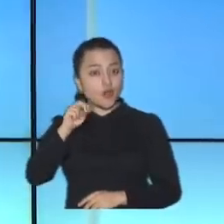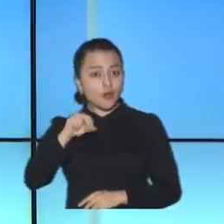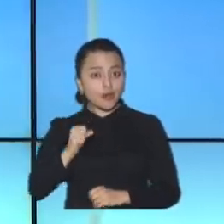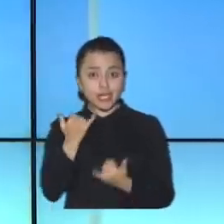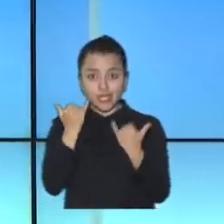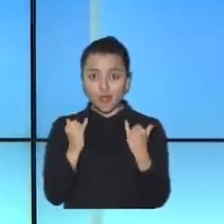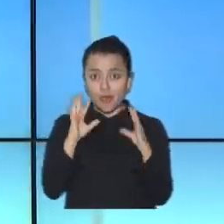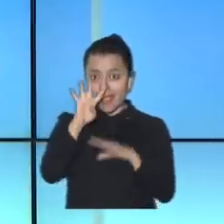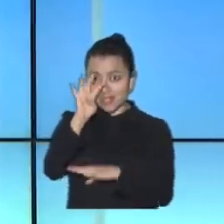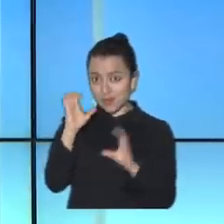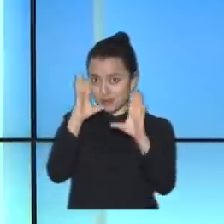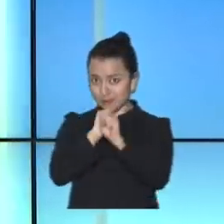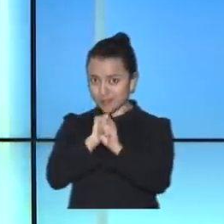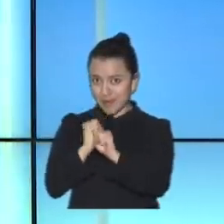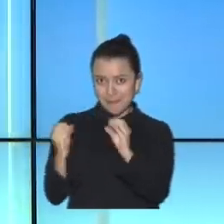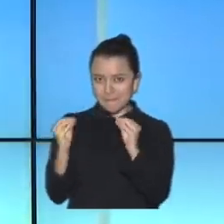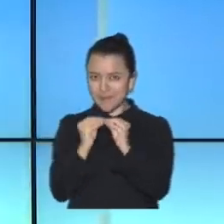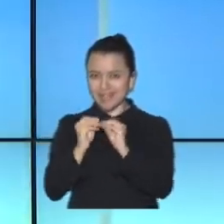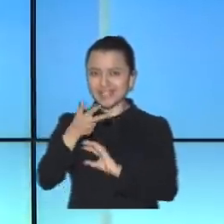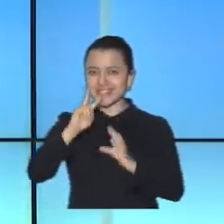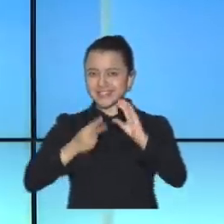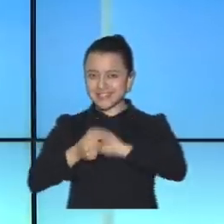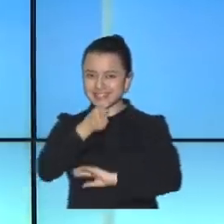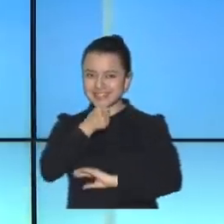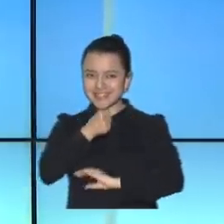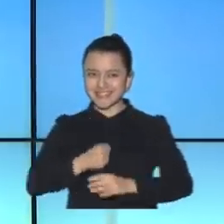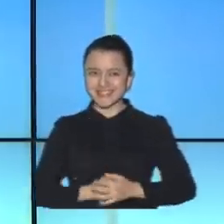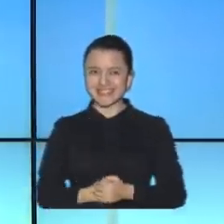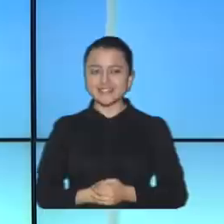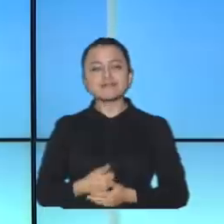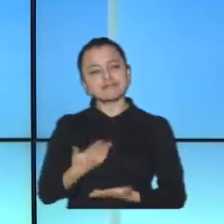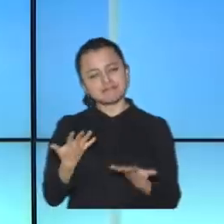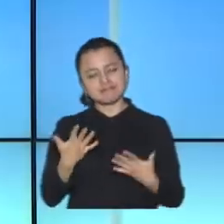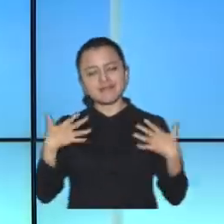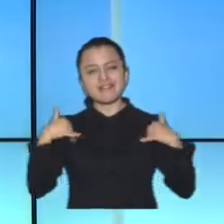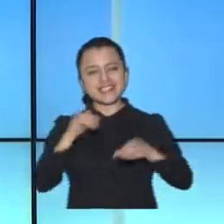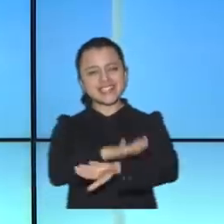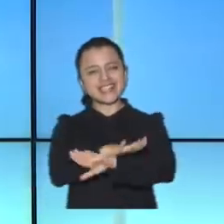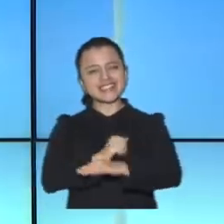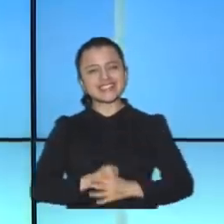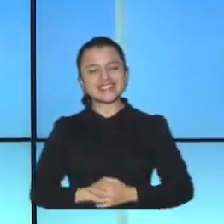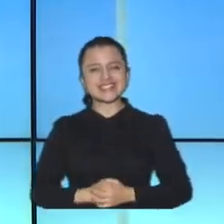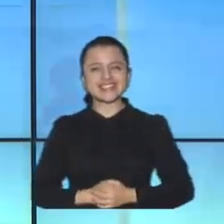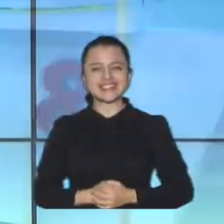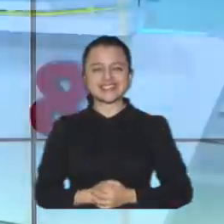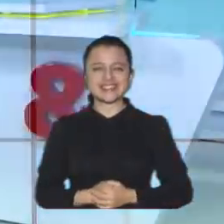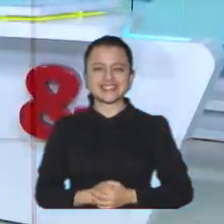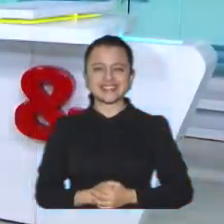noche, no se pierda también una nueva emisión de Noticentro 1 CMI. Que pasen una feliz tarde.